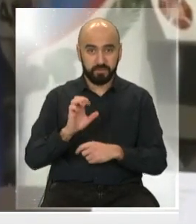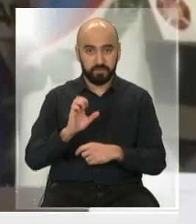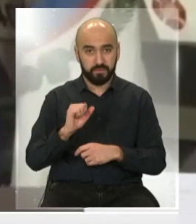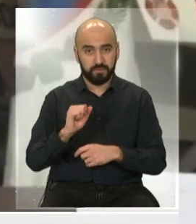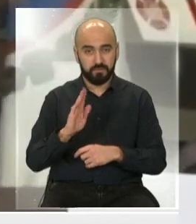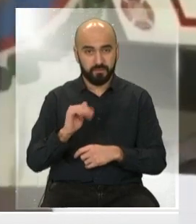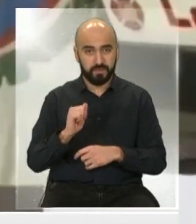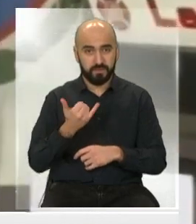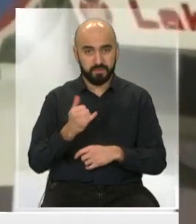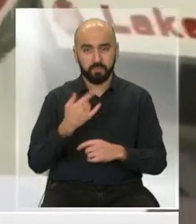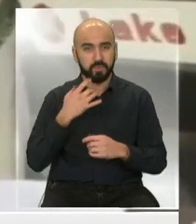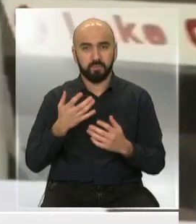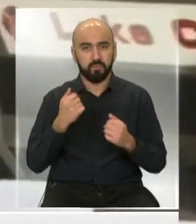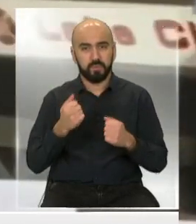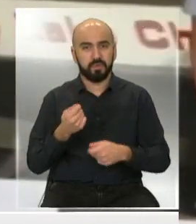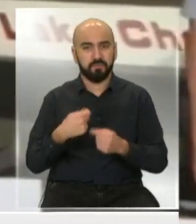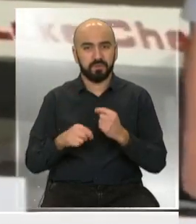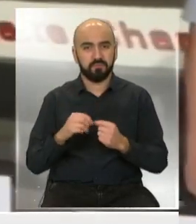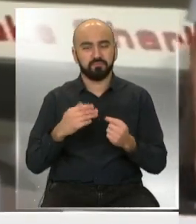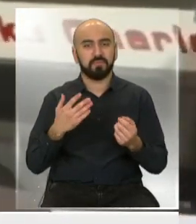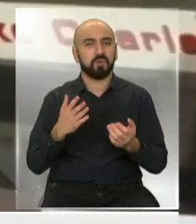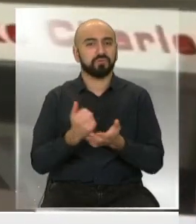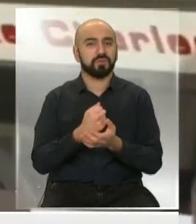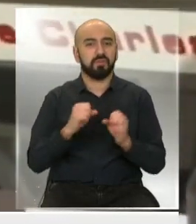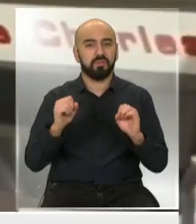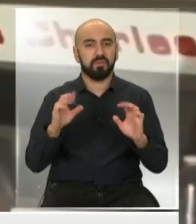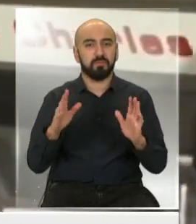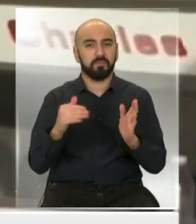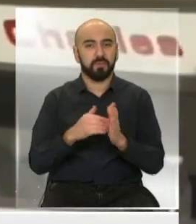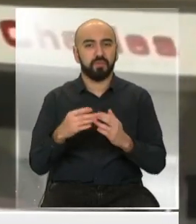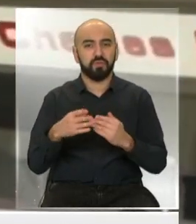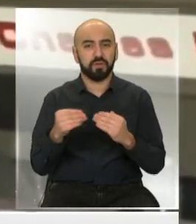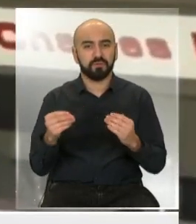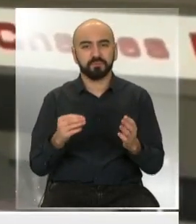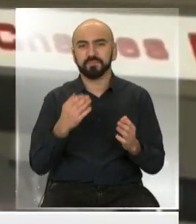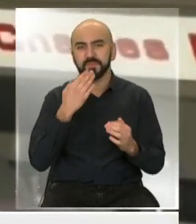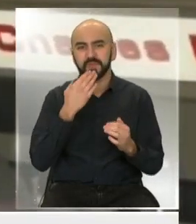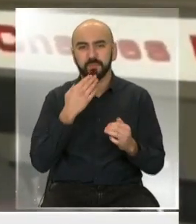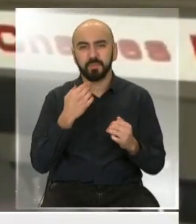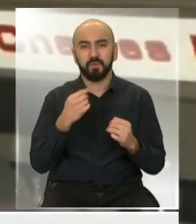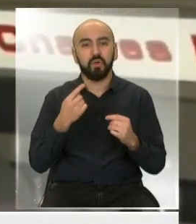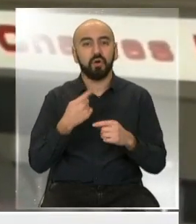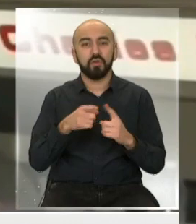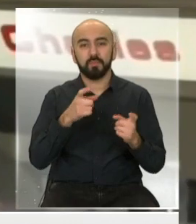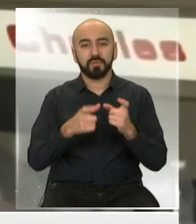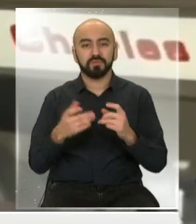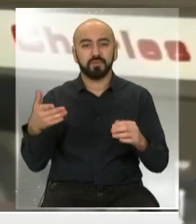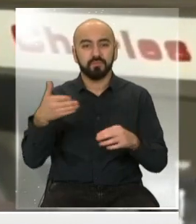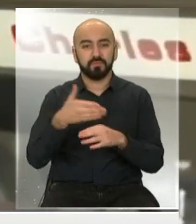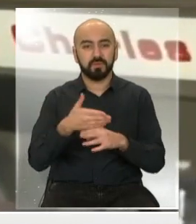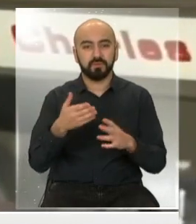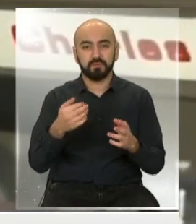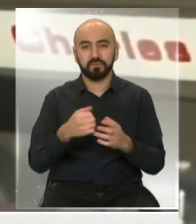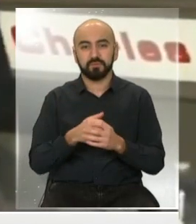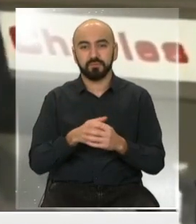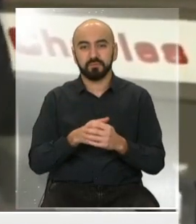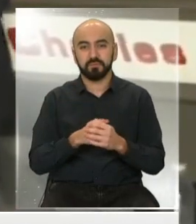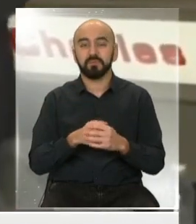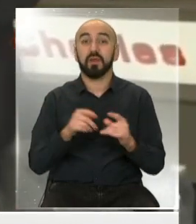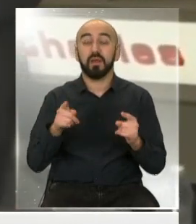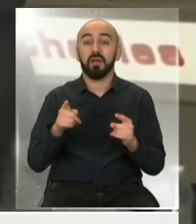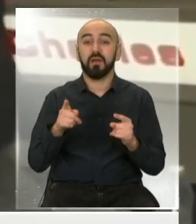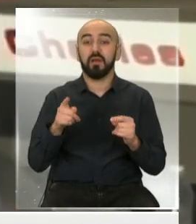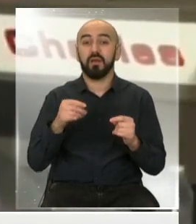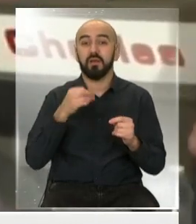conseguiría $10,000. Una frase que también se la repitió a algunos otros de los asistentes. A otra persona, de hecho, le dijo que no